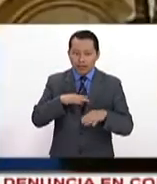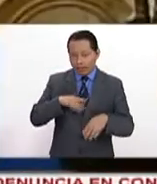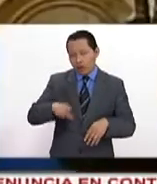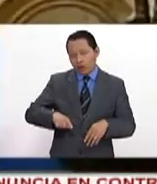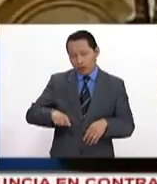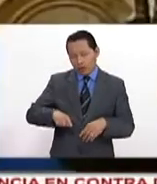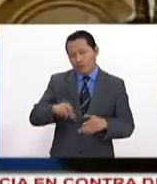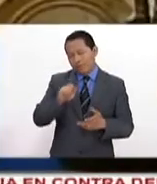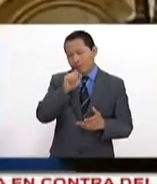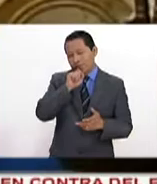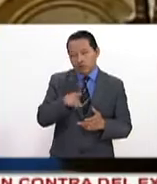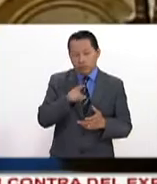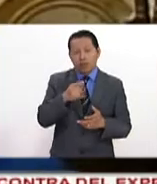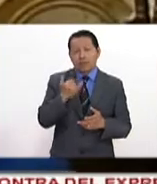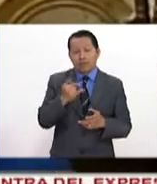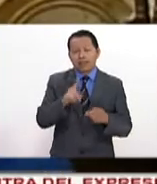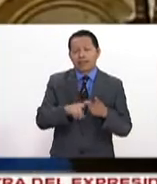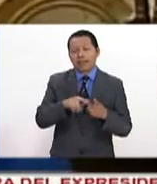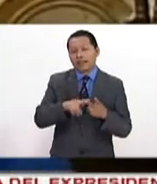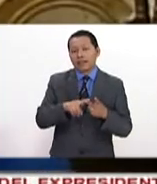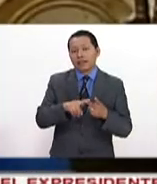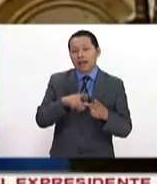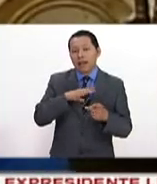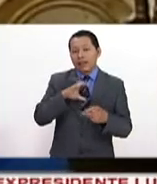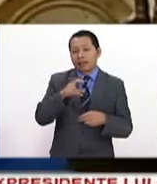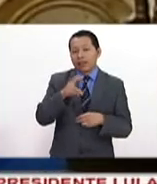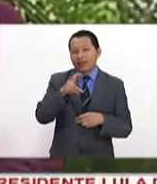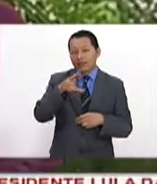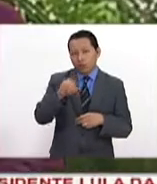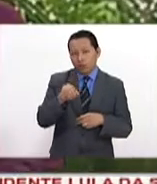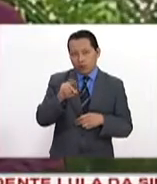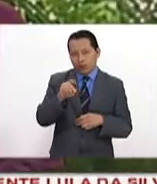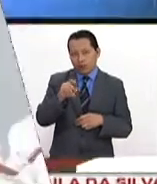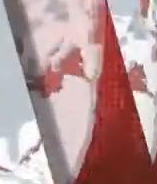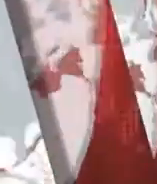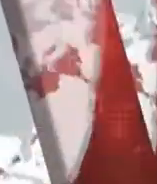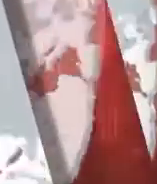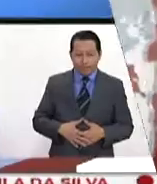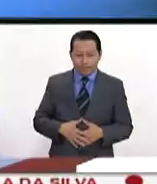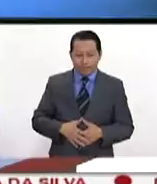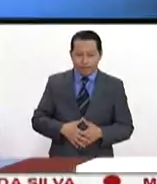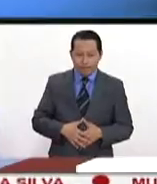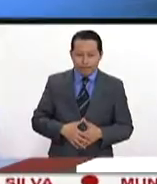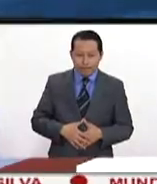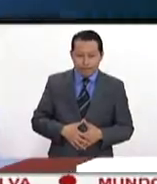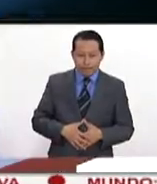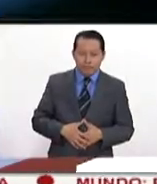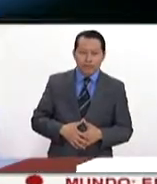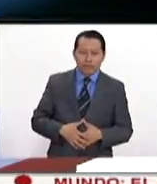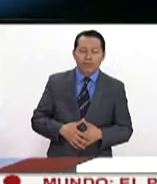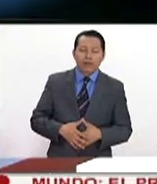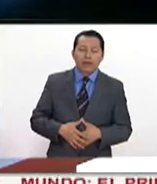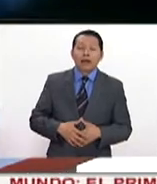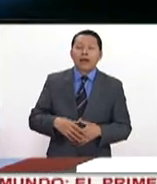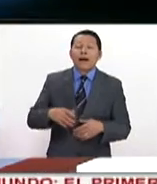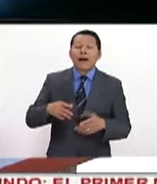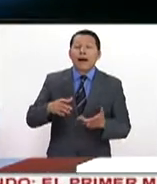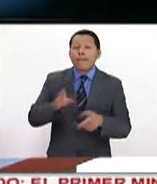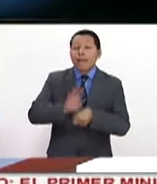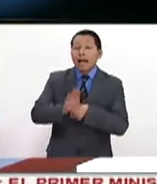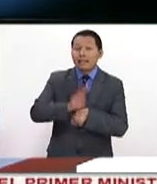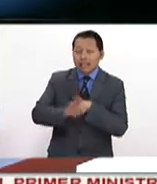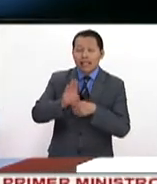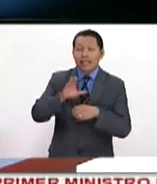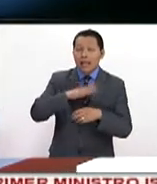venezolano y contra el número 2 del chavismo, Diosdado Cabello. El Ministerio Público Federal de Brasil presentó una